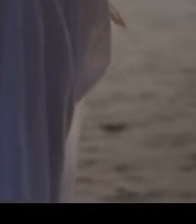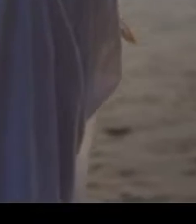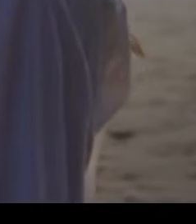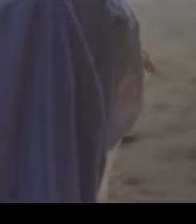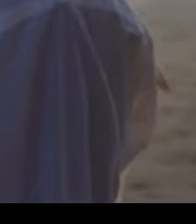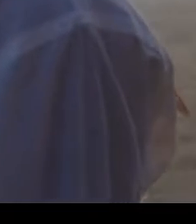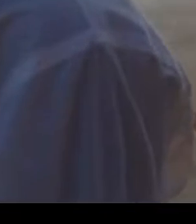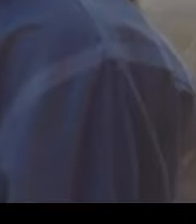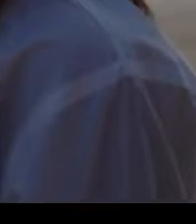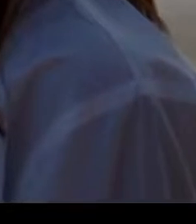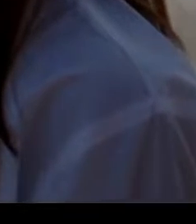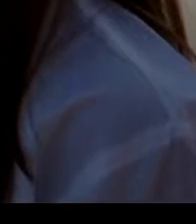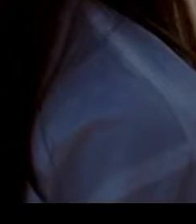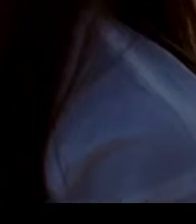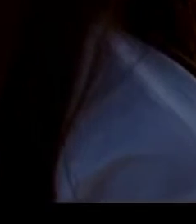canción.